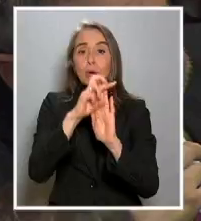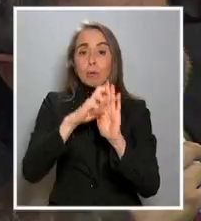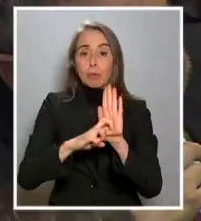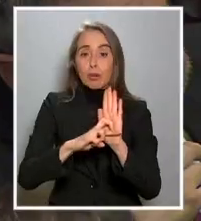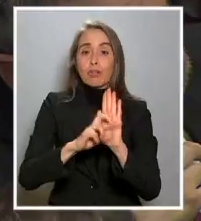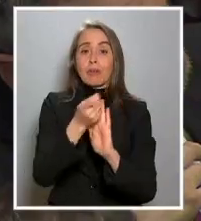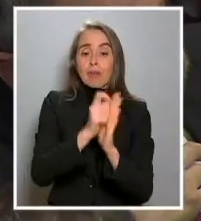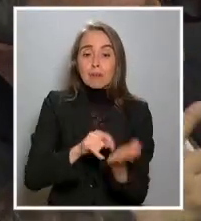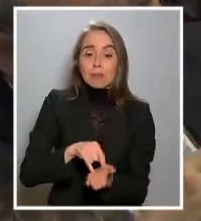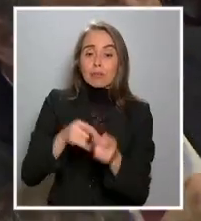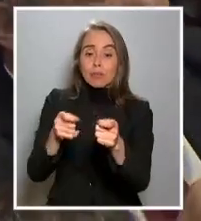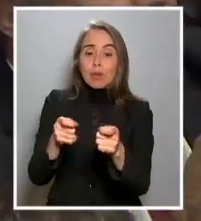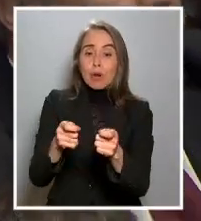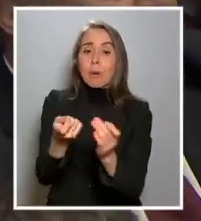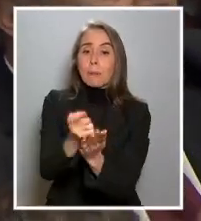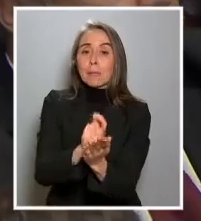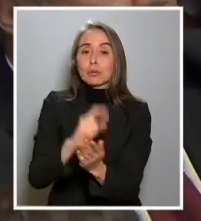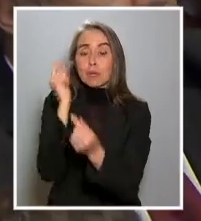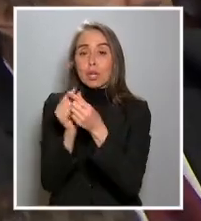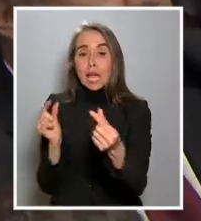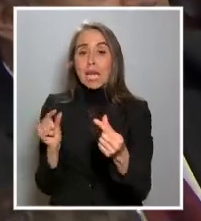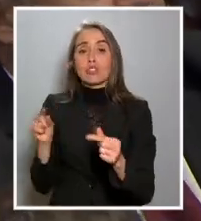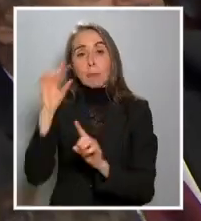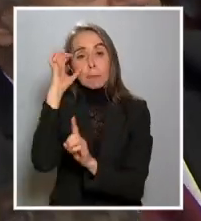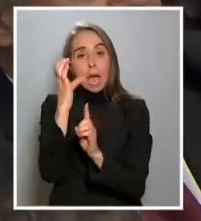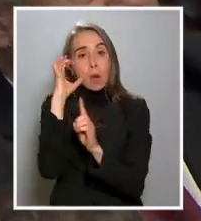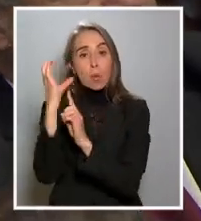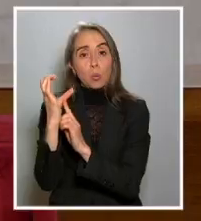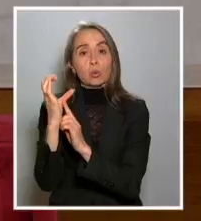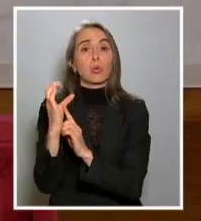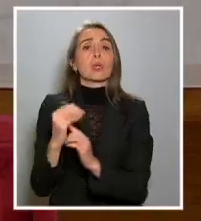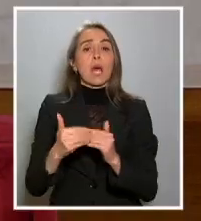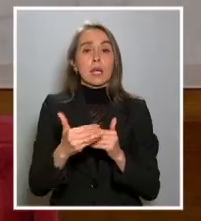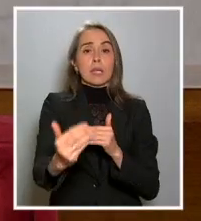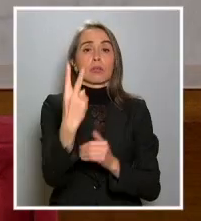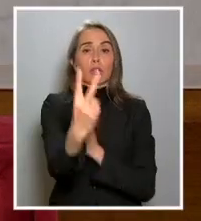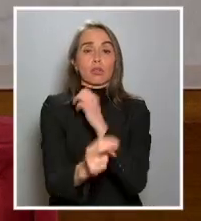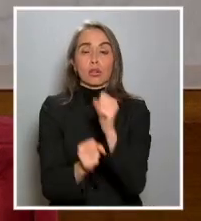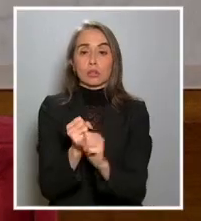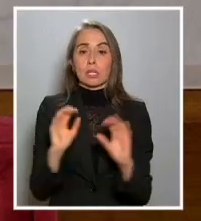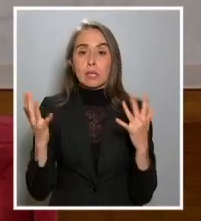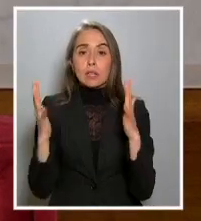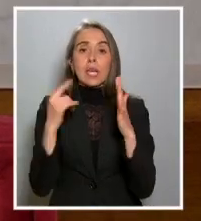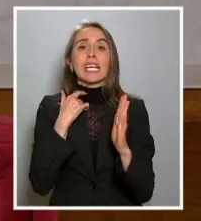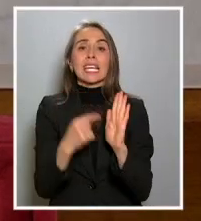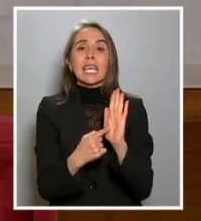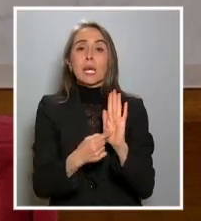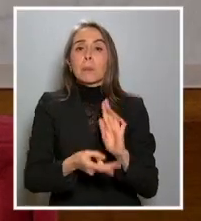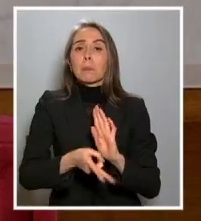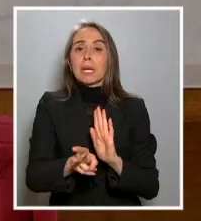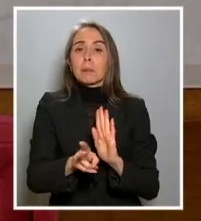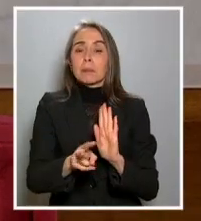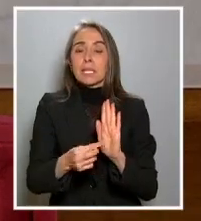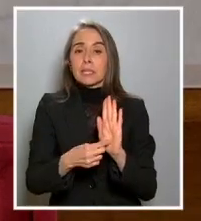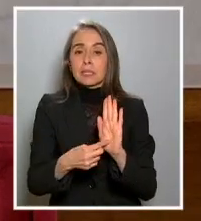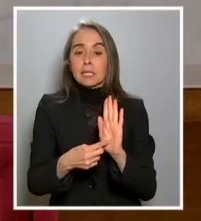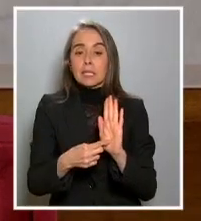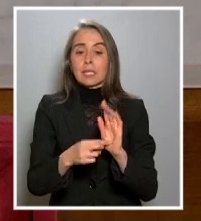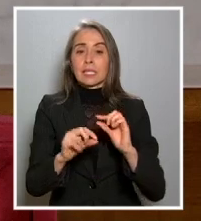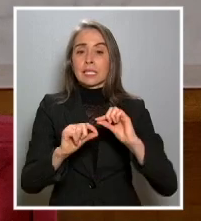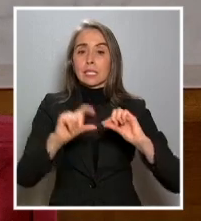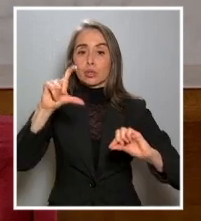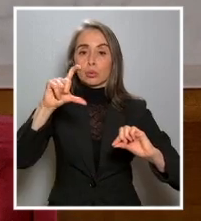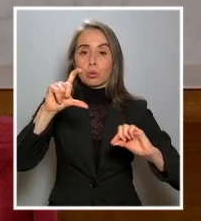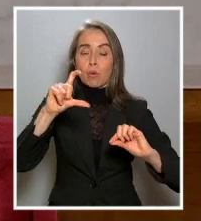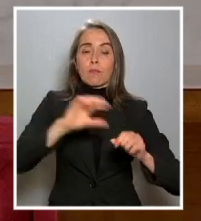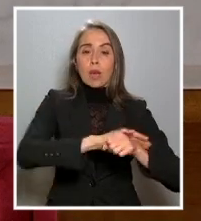nacional para esta área durante los próximos 2 años. ¿Qué es lo que va a permitir este aumento